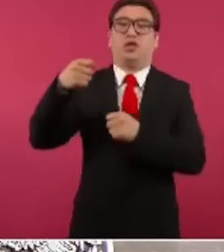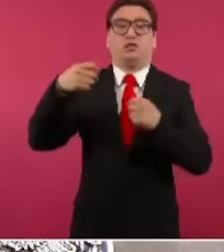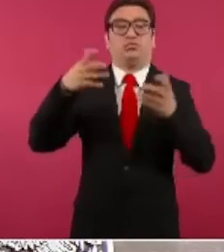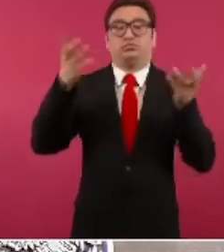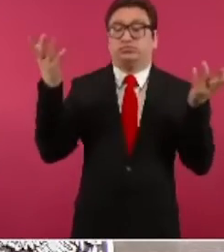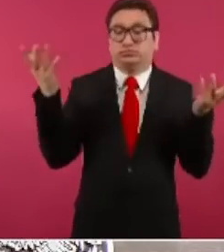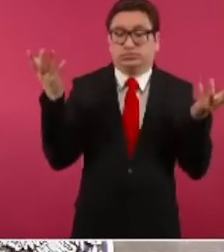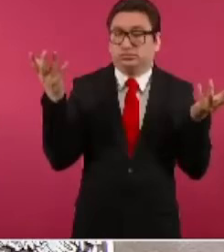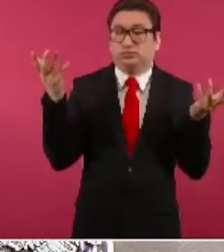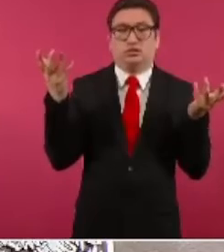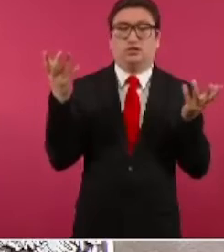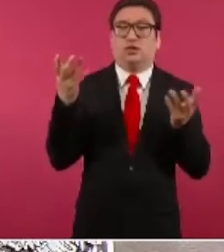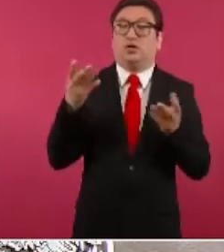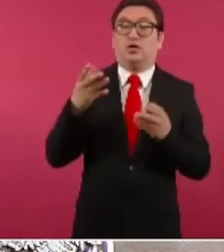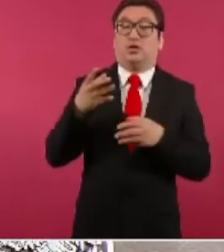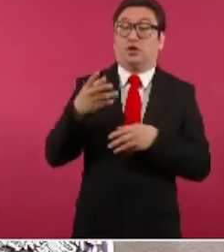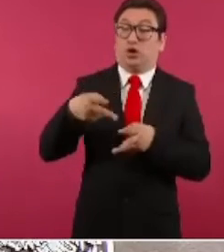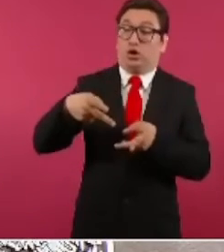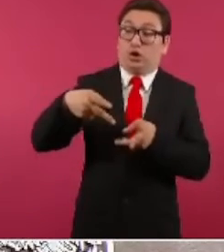porque no se puede permitir el robo.